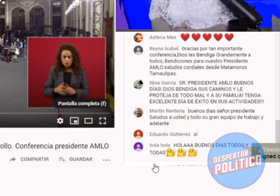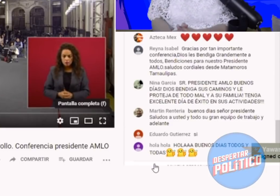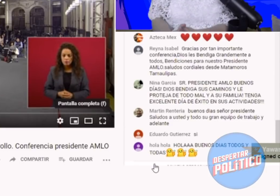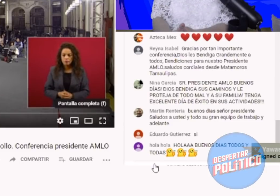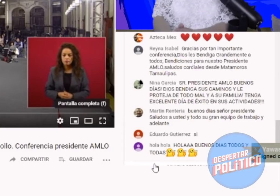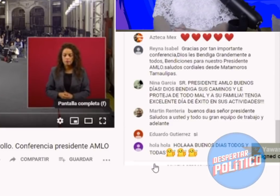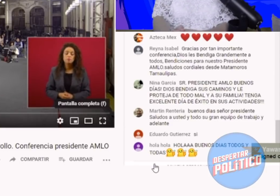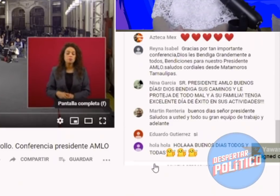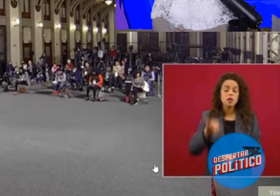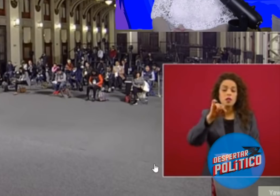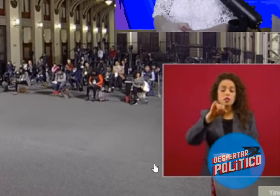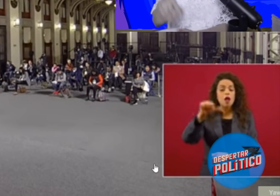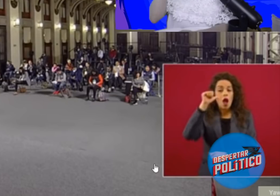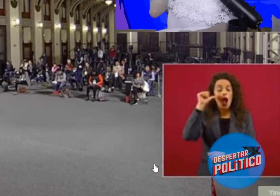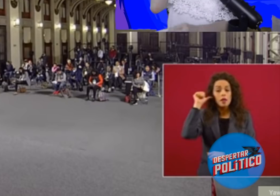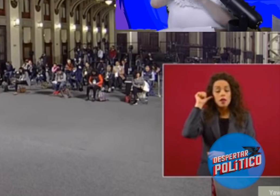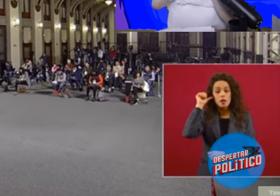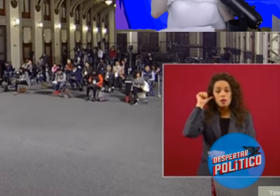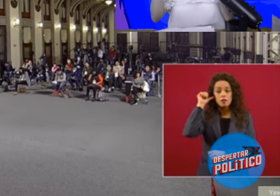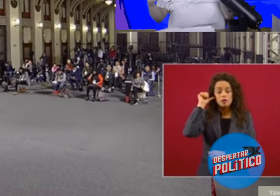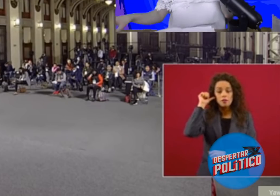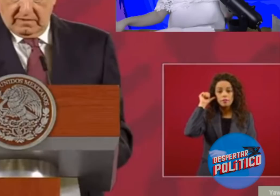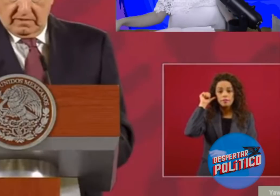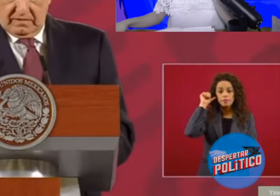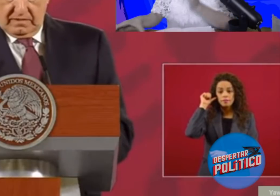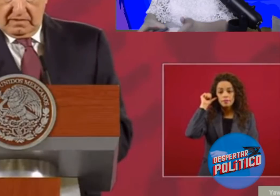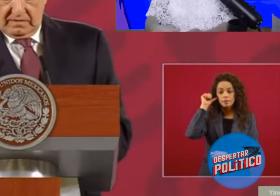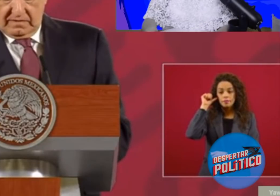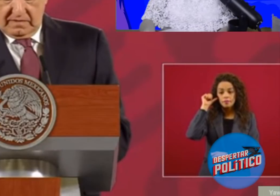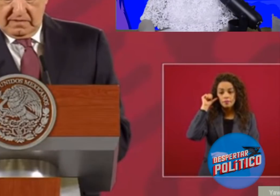Hubo ayer una movilización de